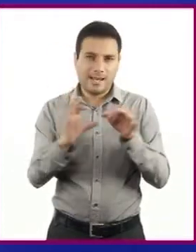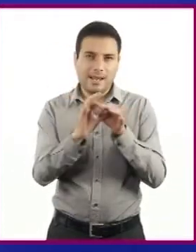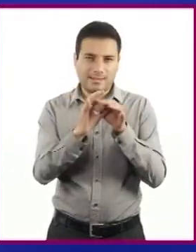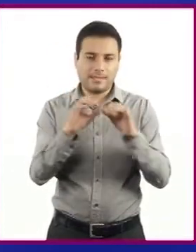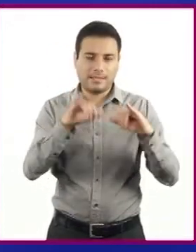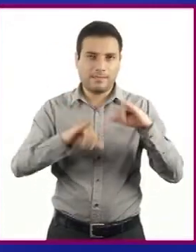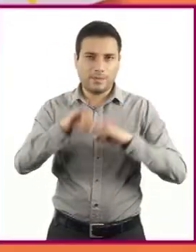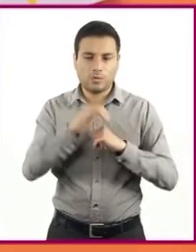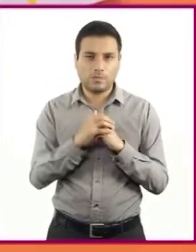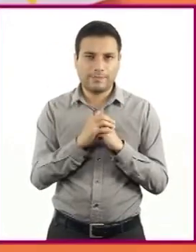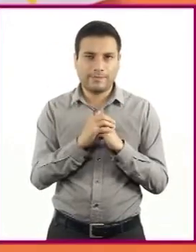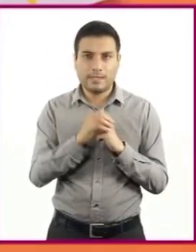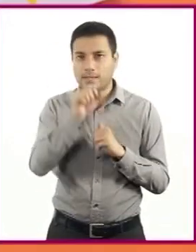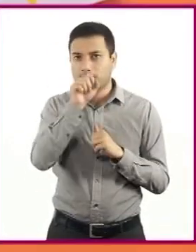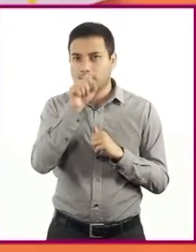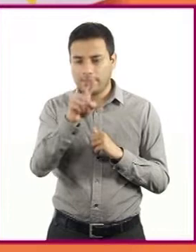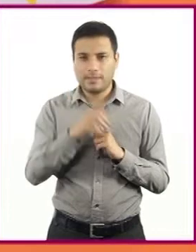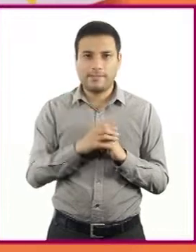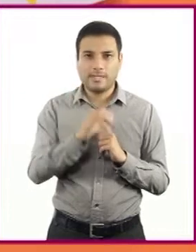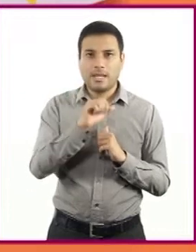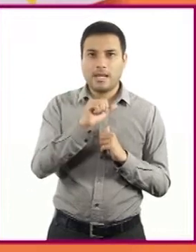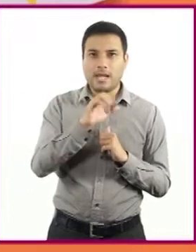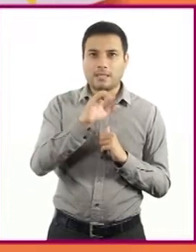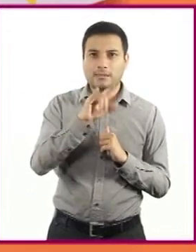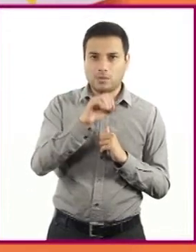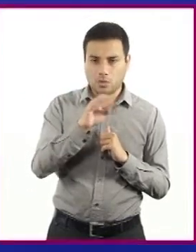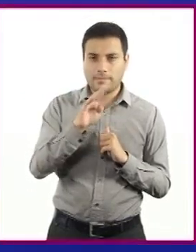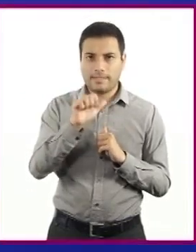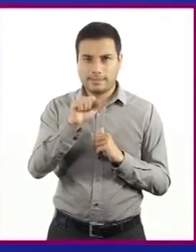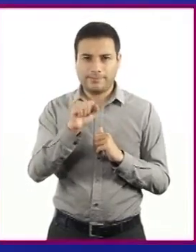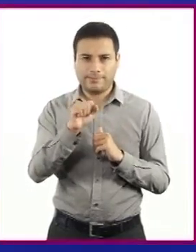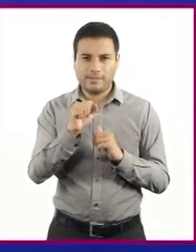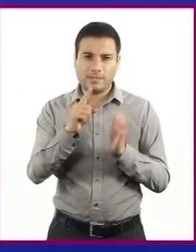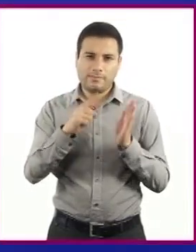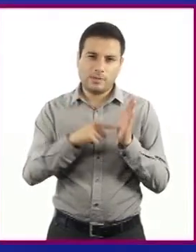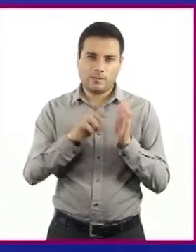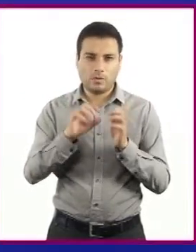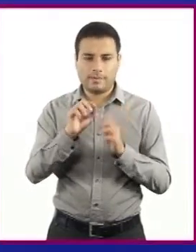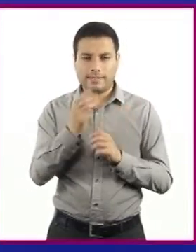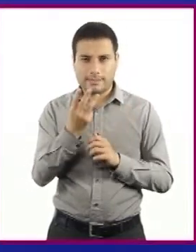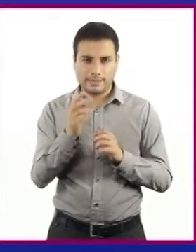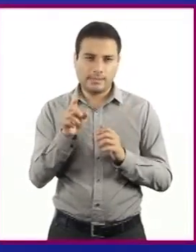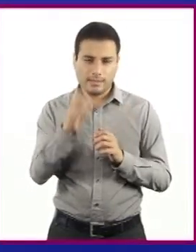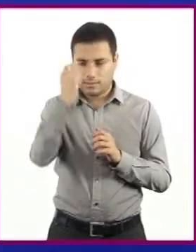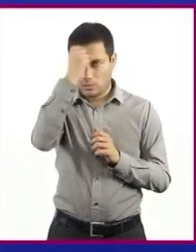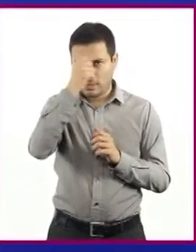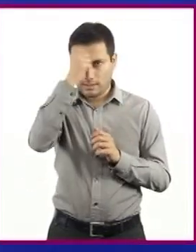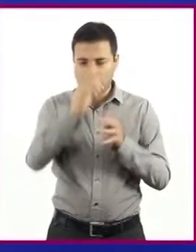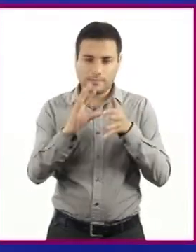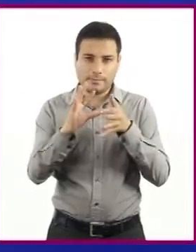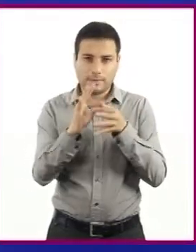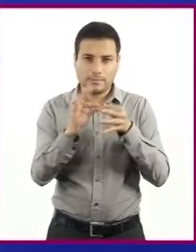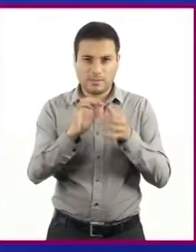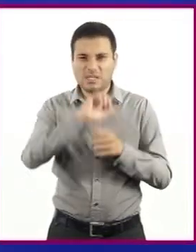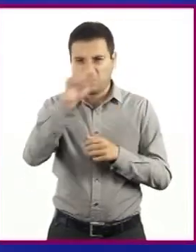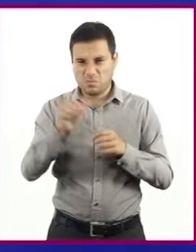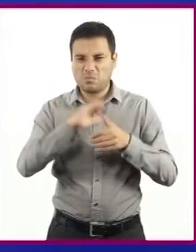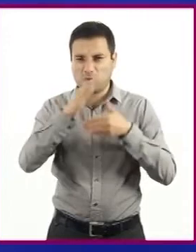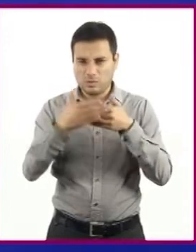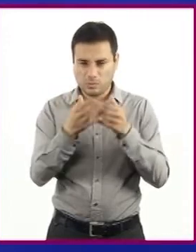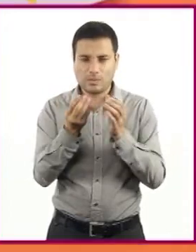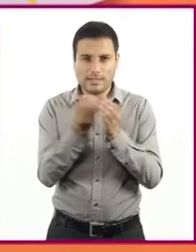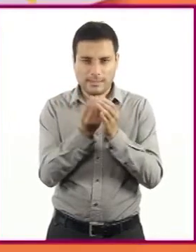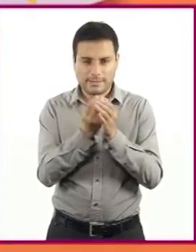la definición del ácido base, que formuló en 1923, de la cual les hablaremos en sesiones